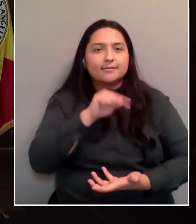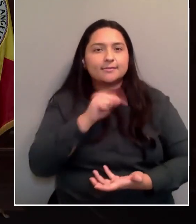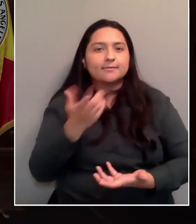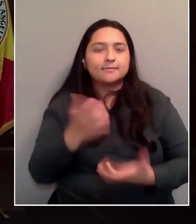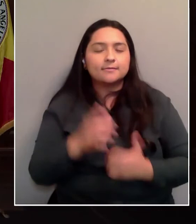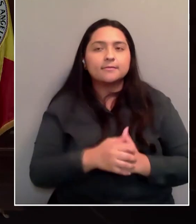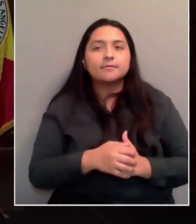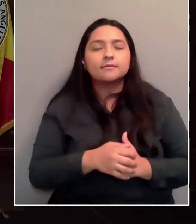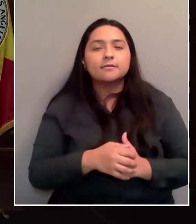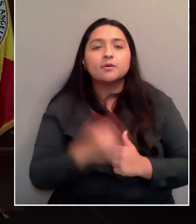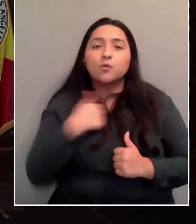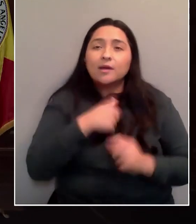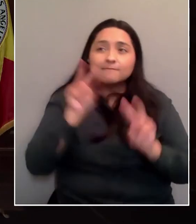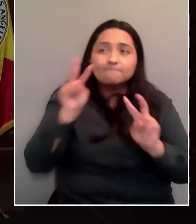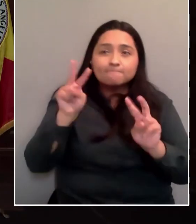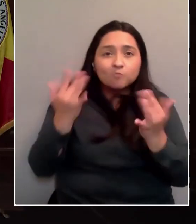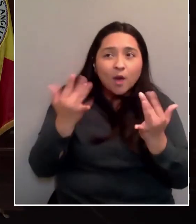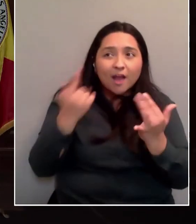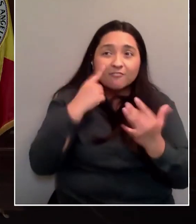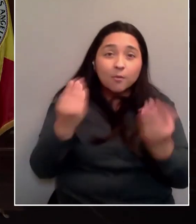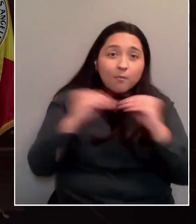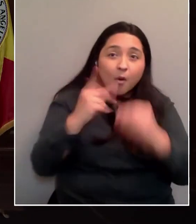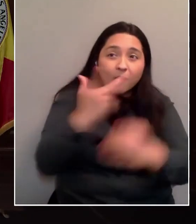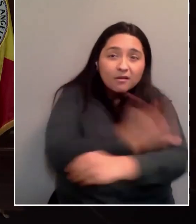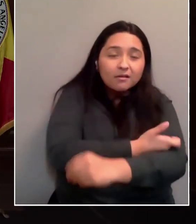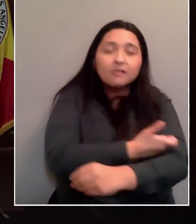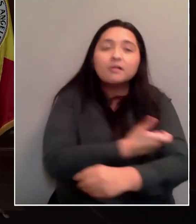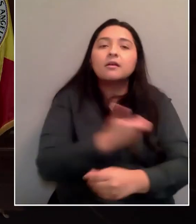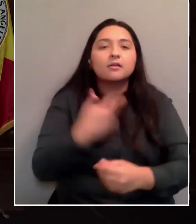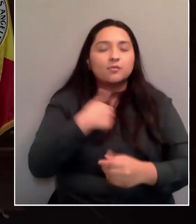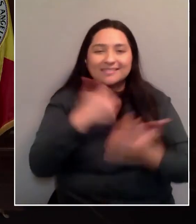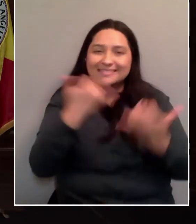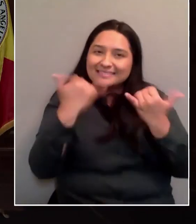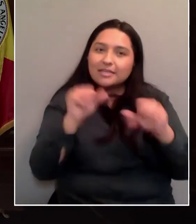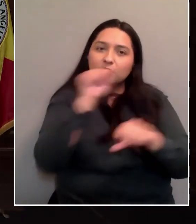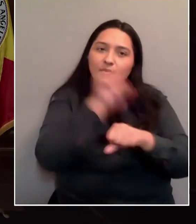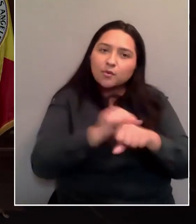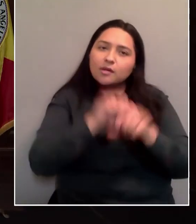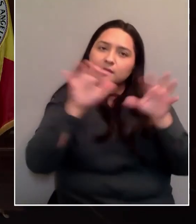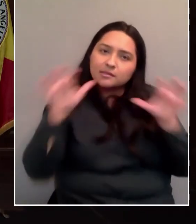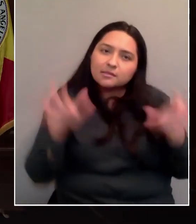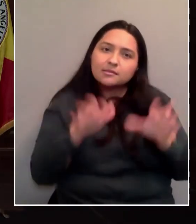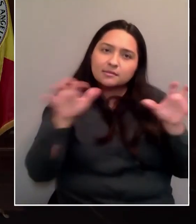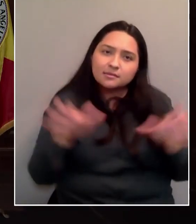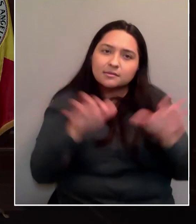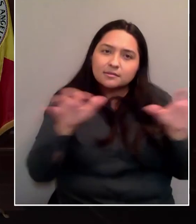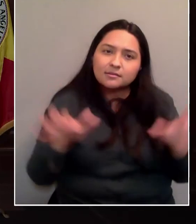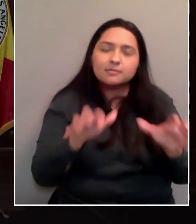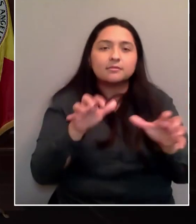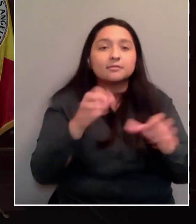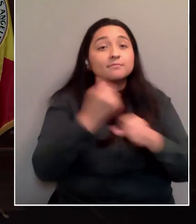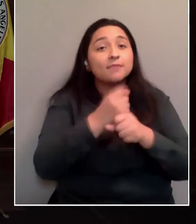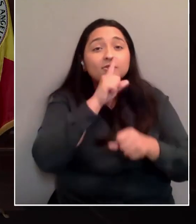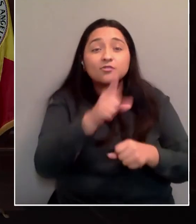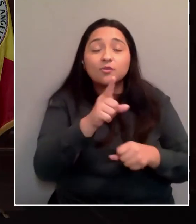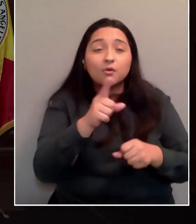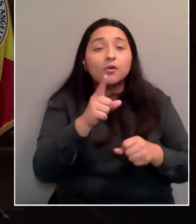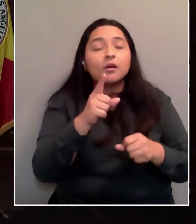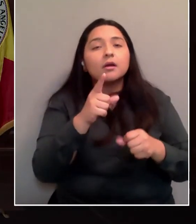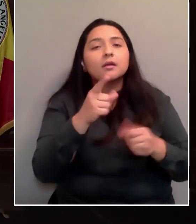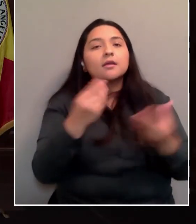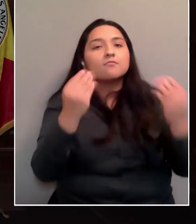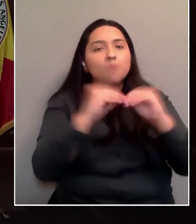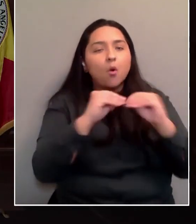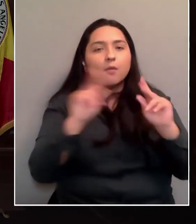más dosis, seguimos ampliando nuestros esfuerzos para asegurar que más personas tengan acceso